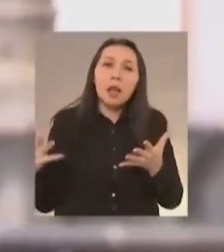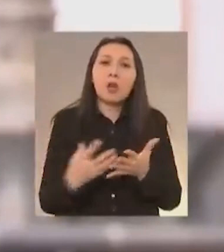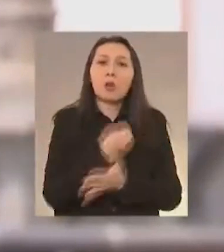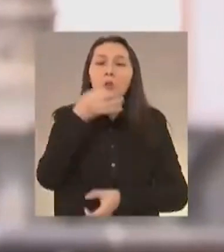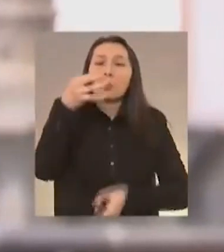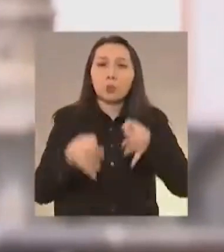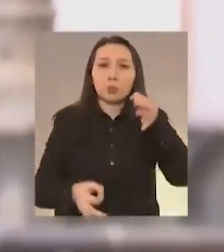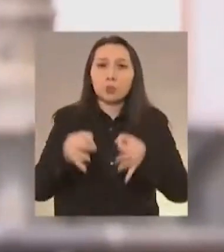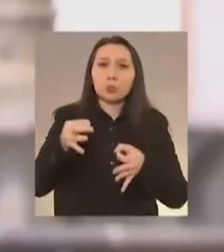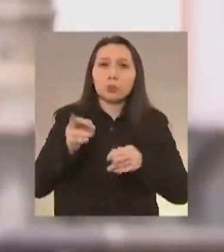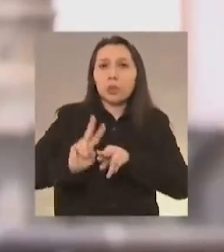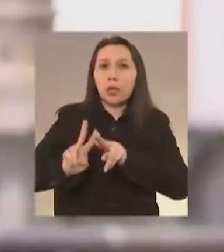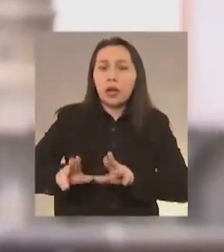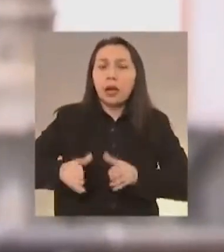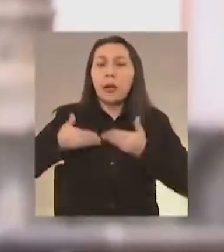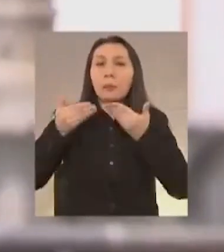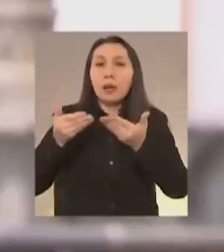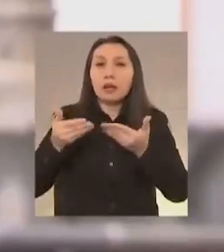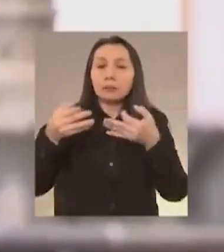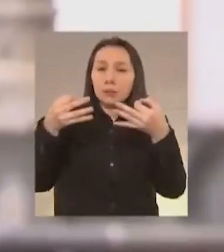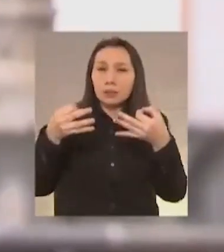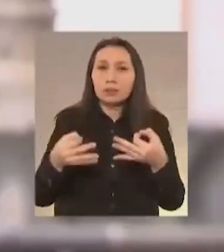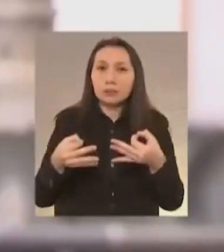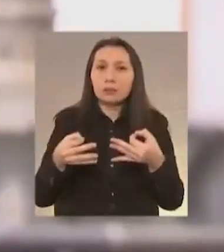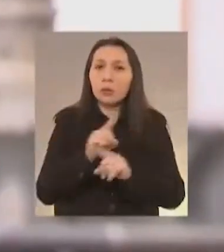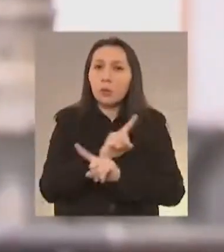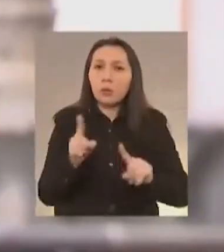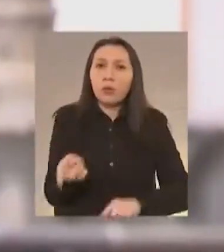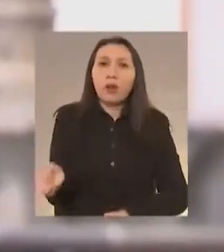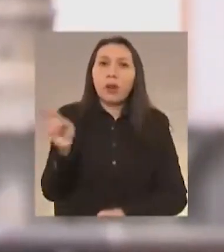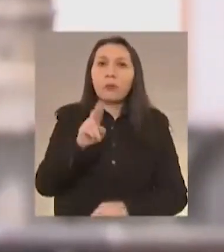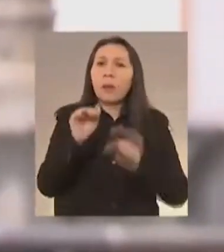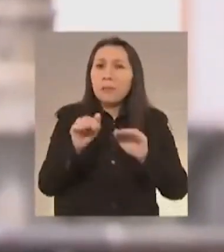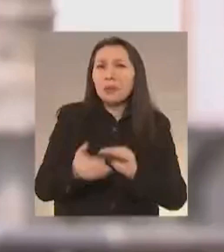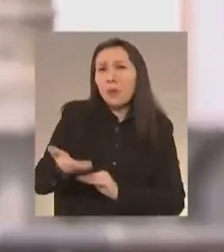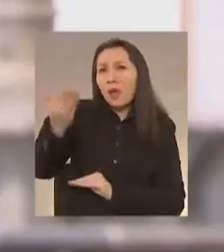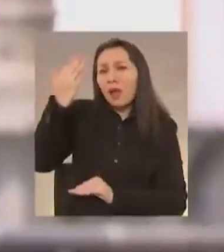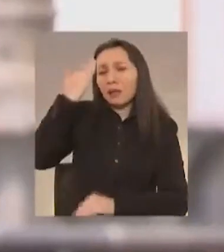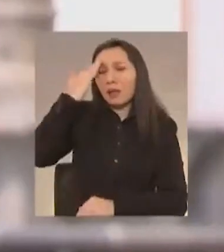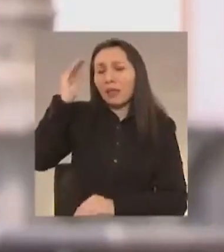justicia, la reparación y asegurar la no repetición de los hechos de ese día.